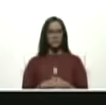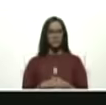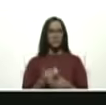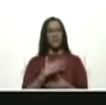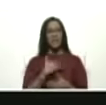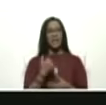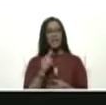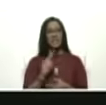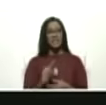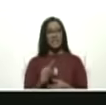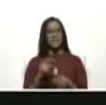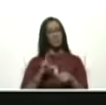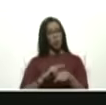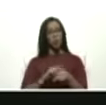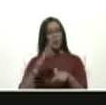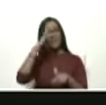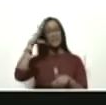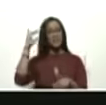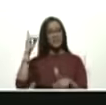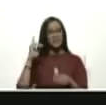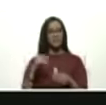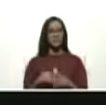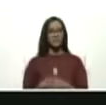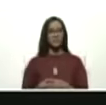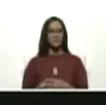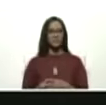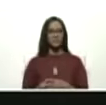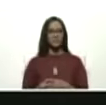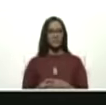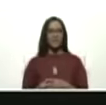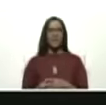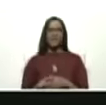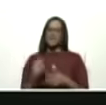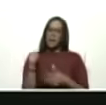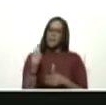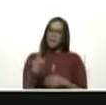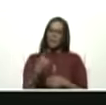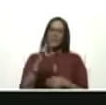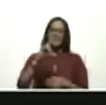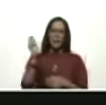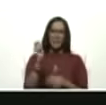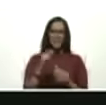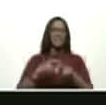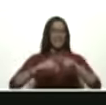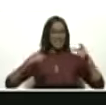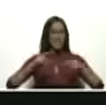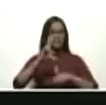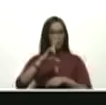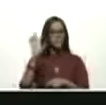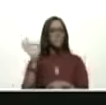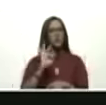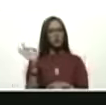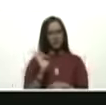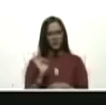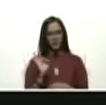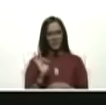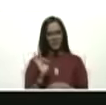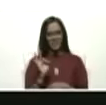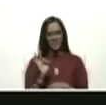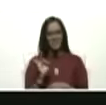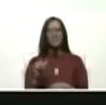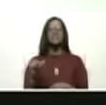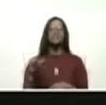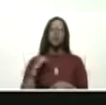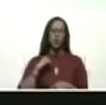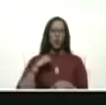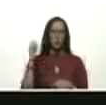Quiere decir, doctora Delcy Rodríguez, que si el primer trimestre crecimos 3% y son los meses